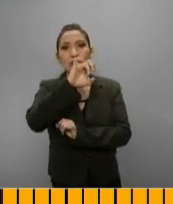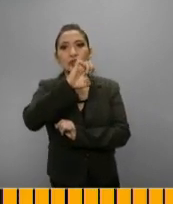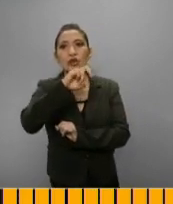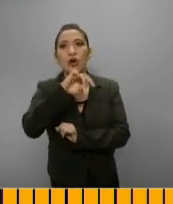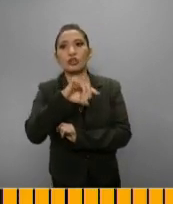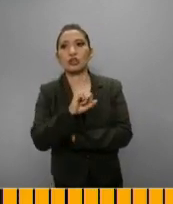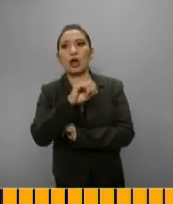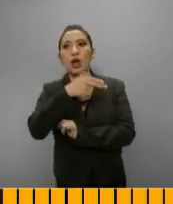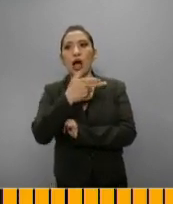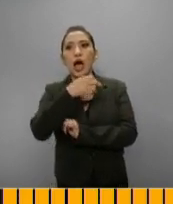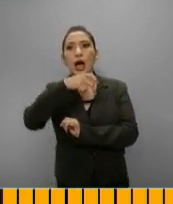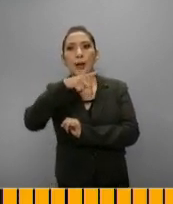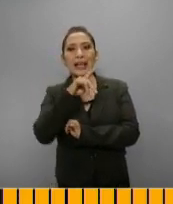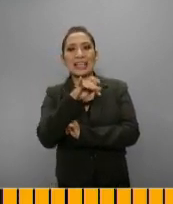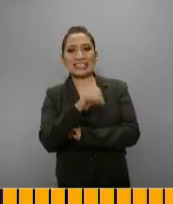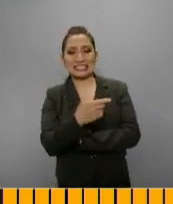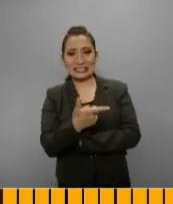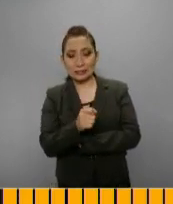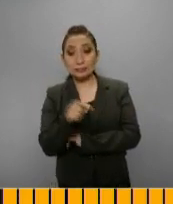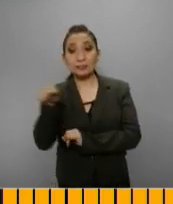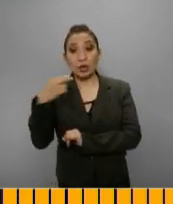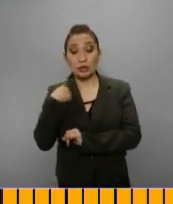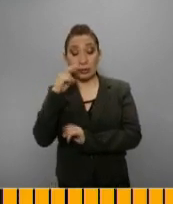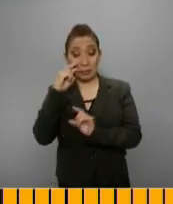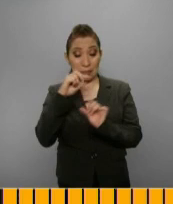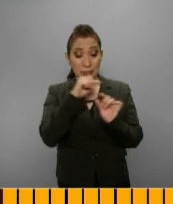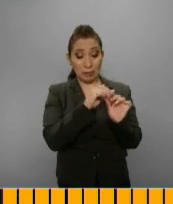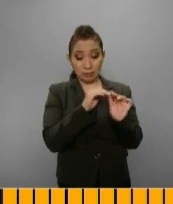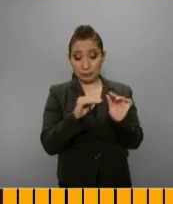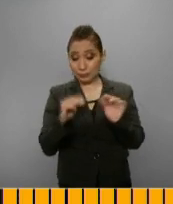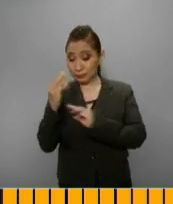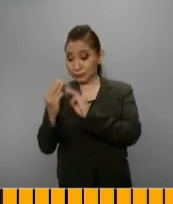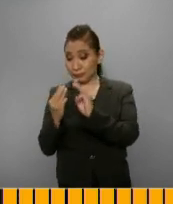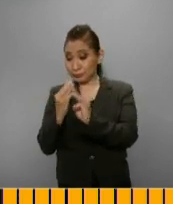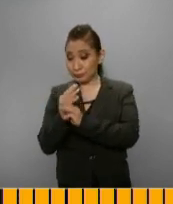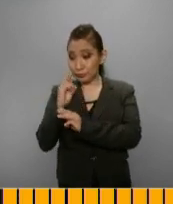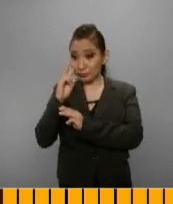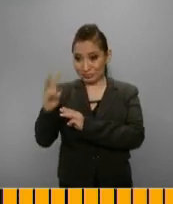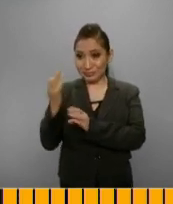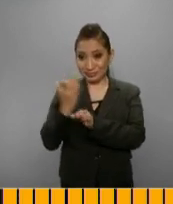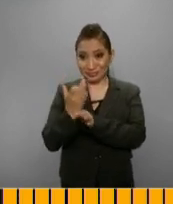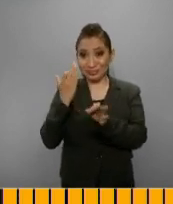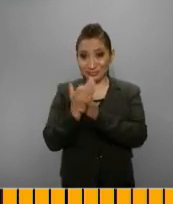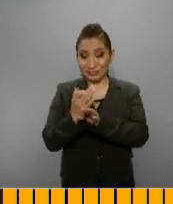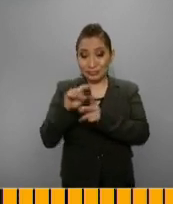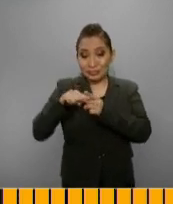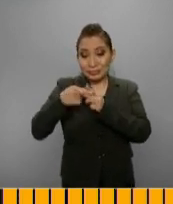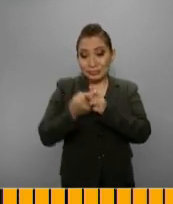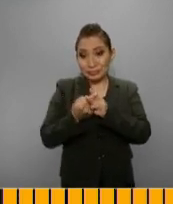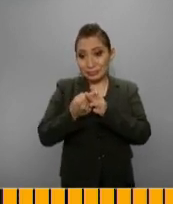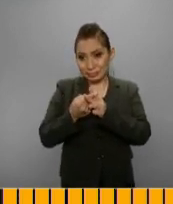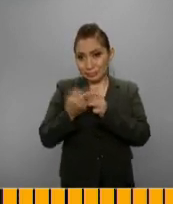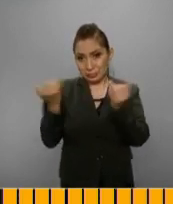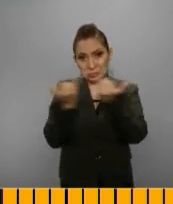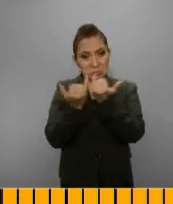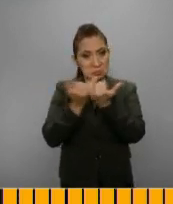Johns Hopkins. Ahí lo tiene, es decir, estamos pasando en el mundo, como estamos entrando a México